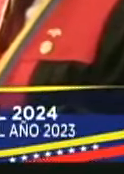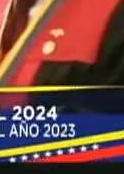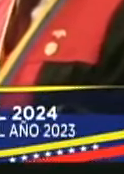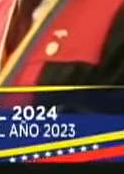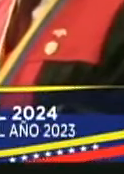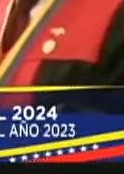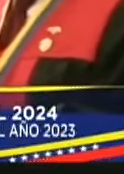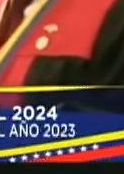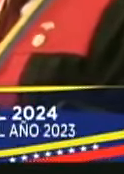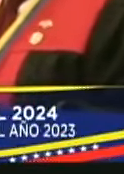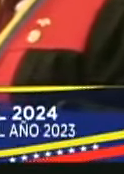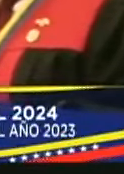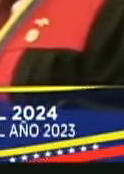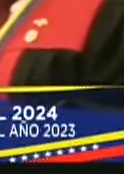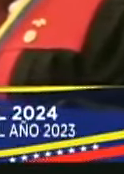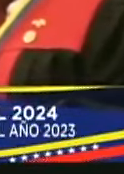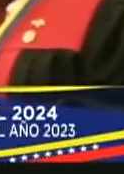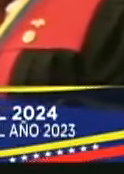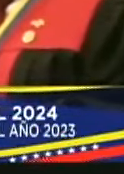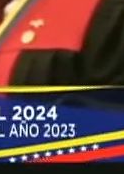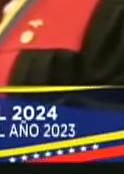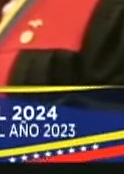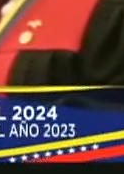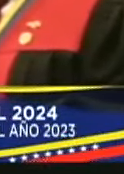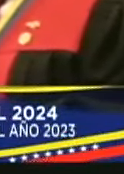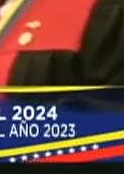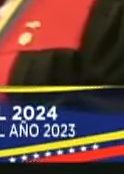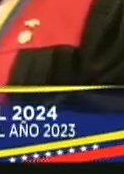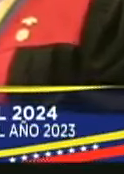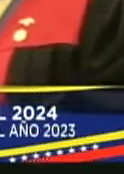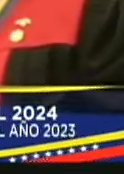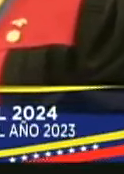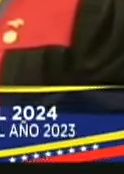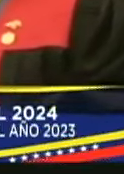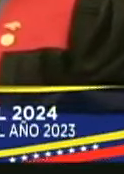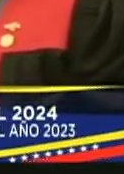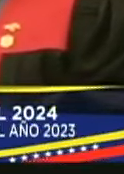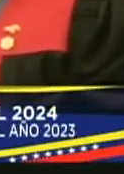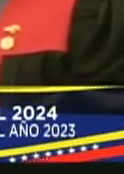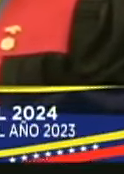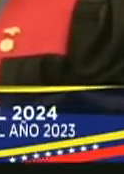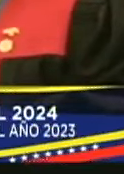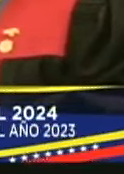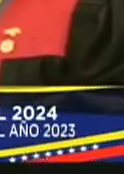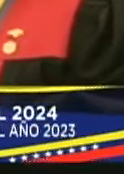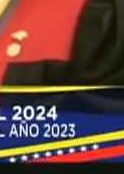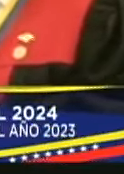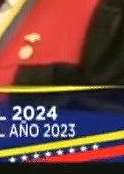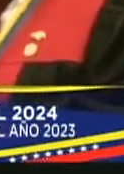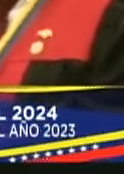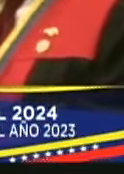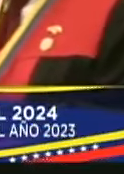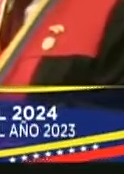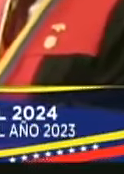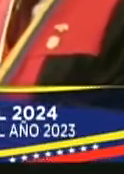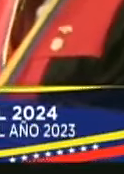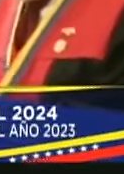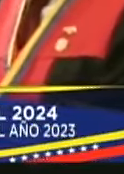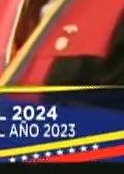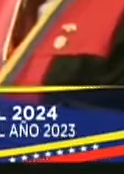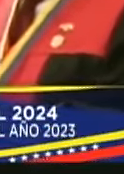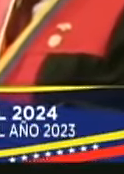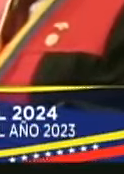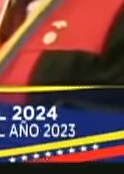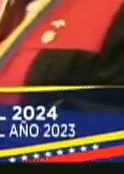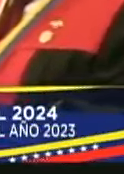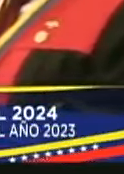mercantilización de la naturaleza en el marco de un fuerte proceso de desregulación económica.